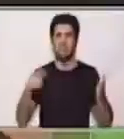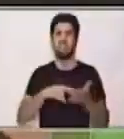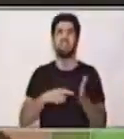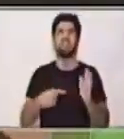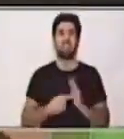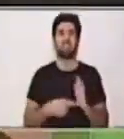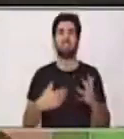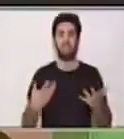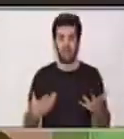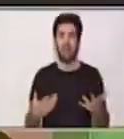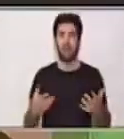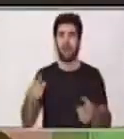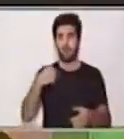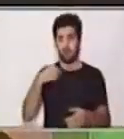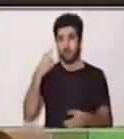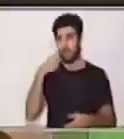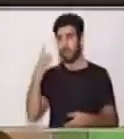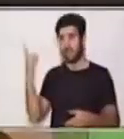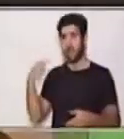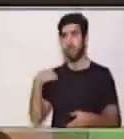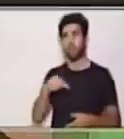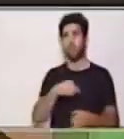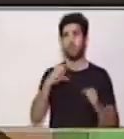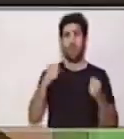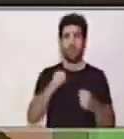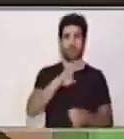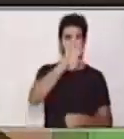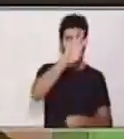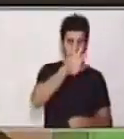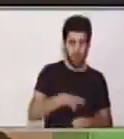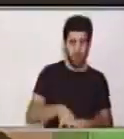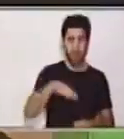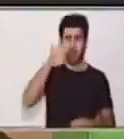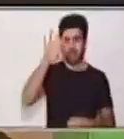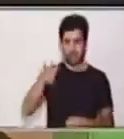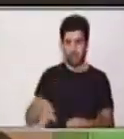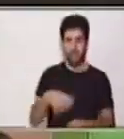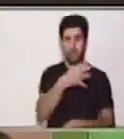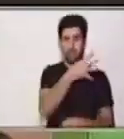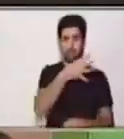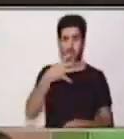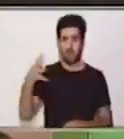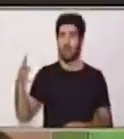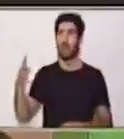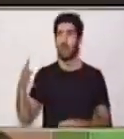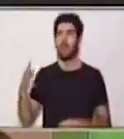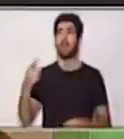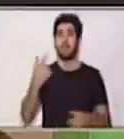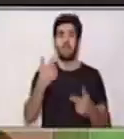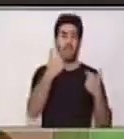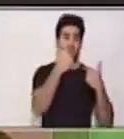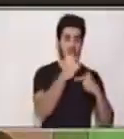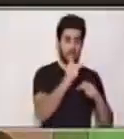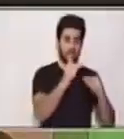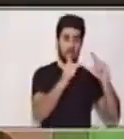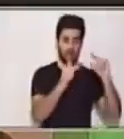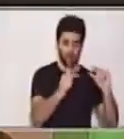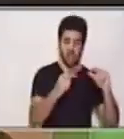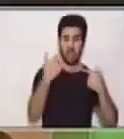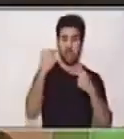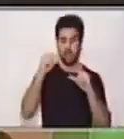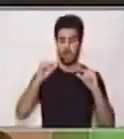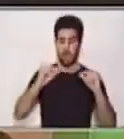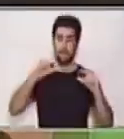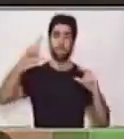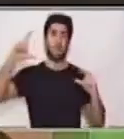vamos a construir una tabla, vamos a utilizar intervalos con un límite inferior y un límite superior.